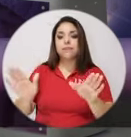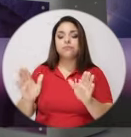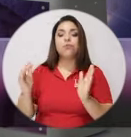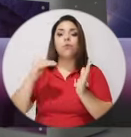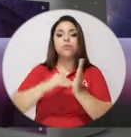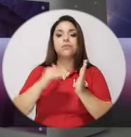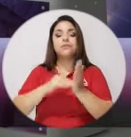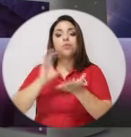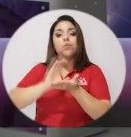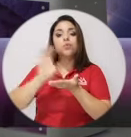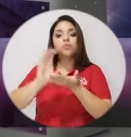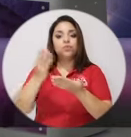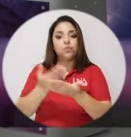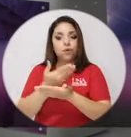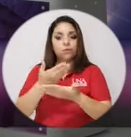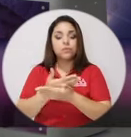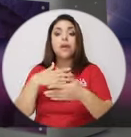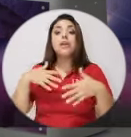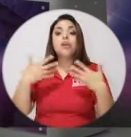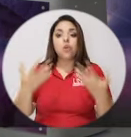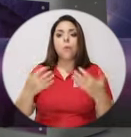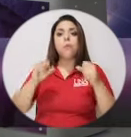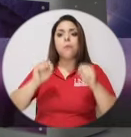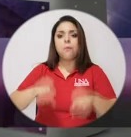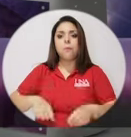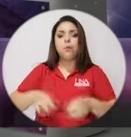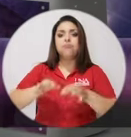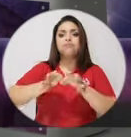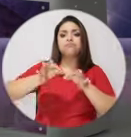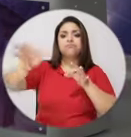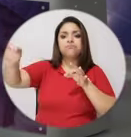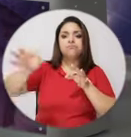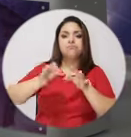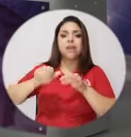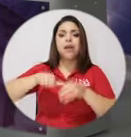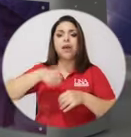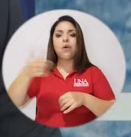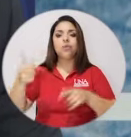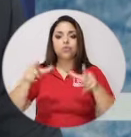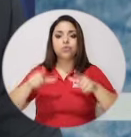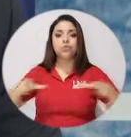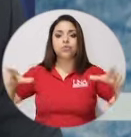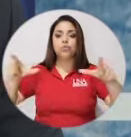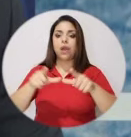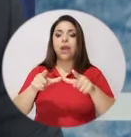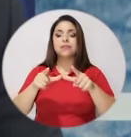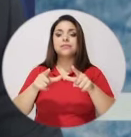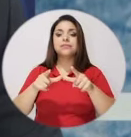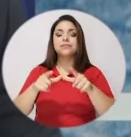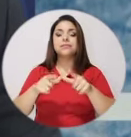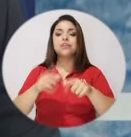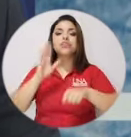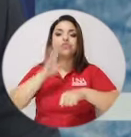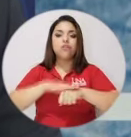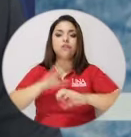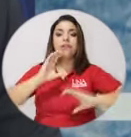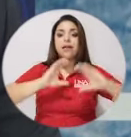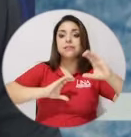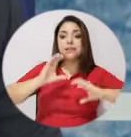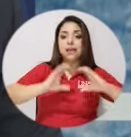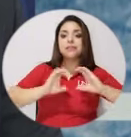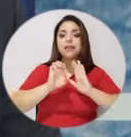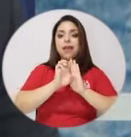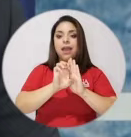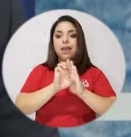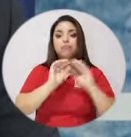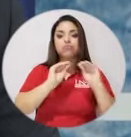abrir nuevos cursos, también cómo poder hacer extensivo a otras áreas asociadas con la enseñanza de las